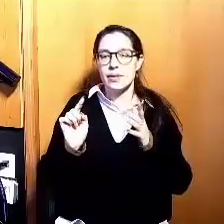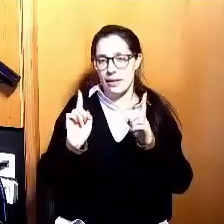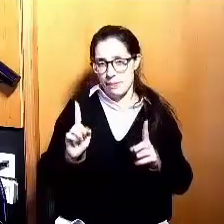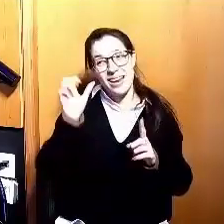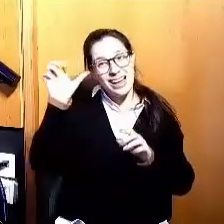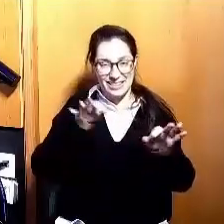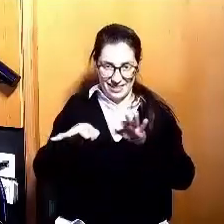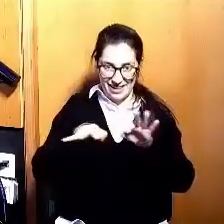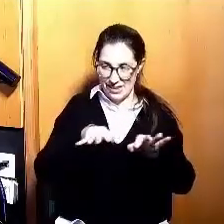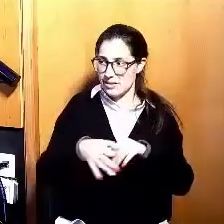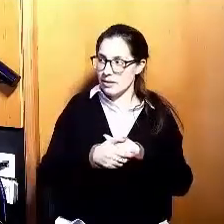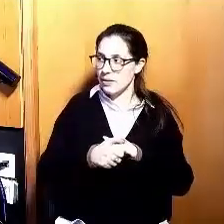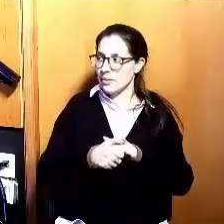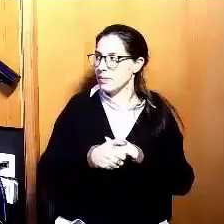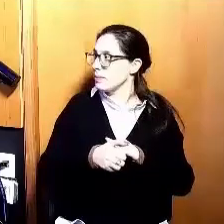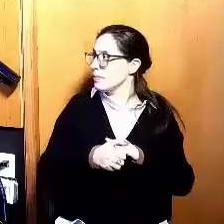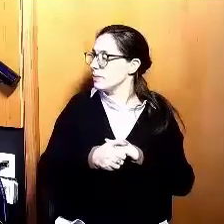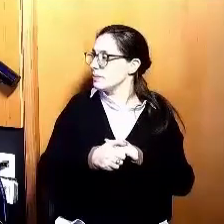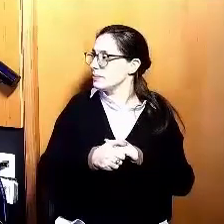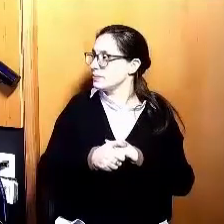estrategias. Dale, Caro.